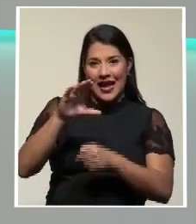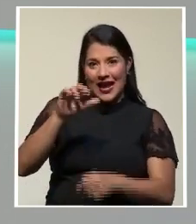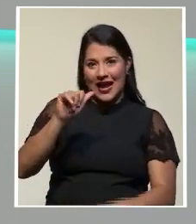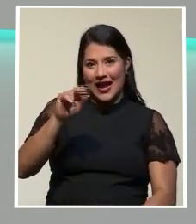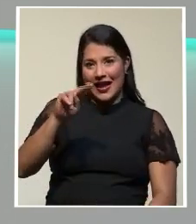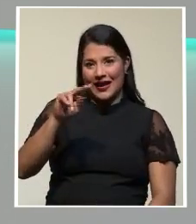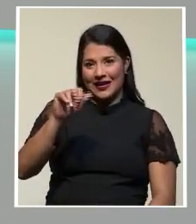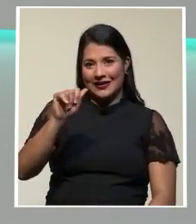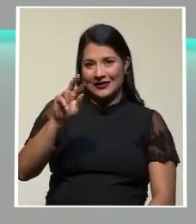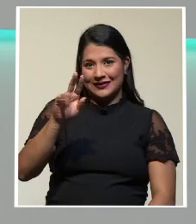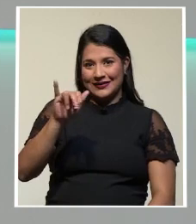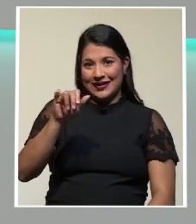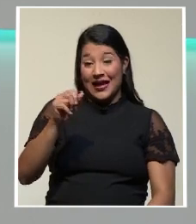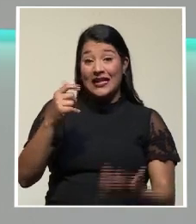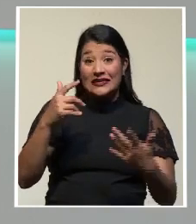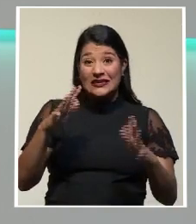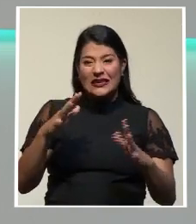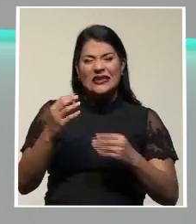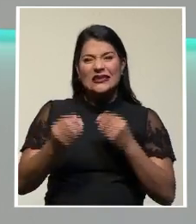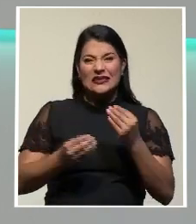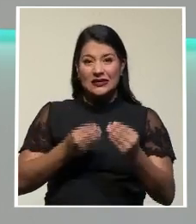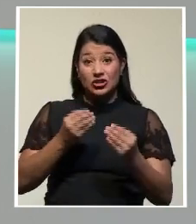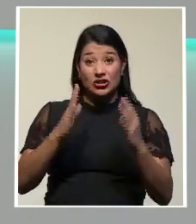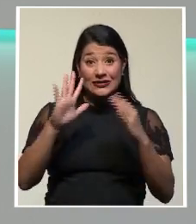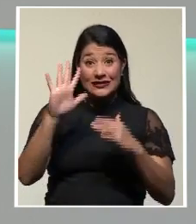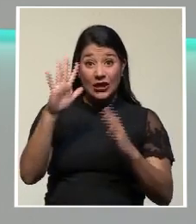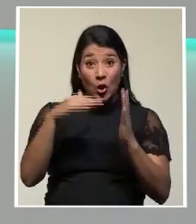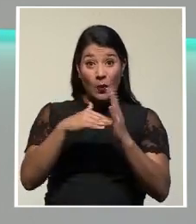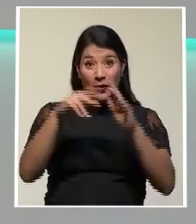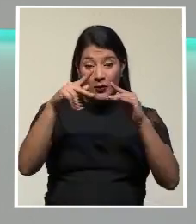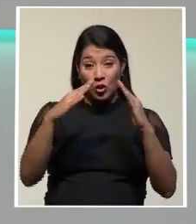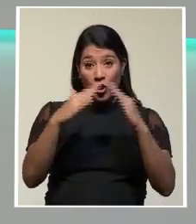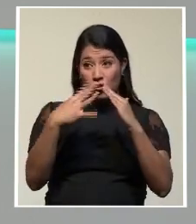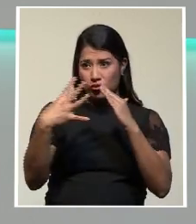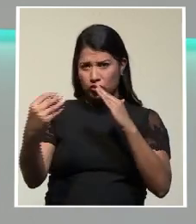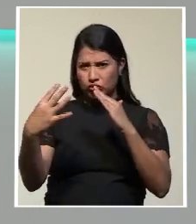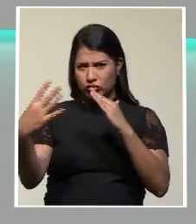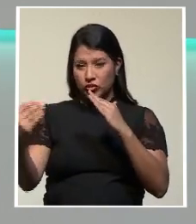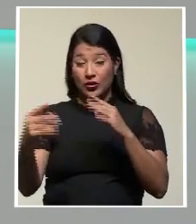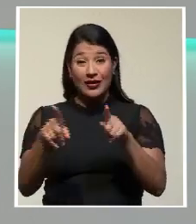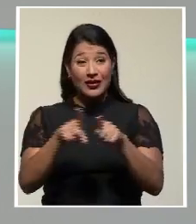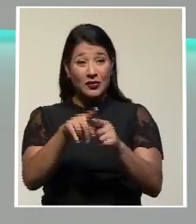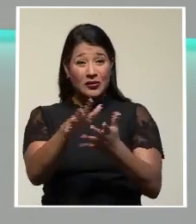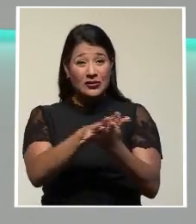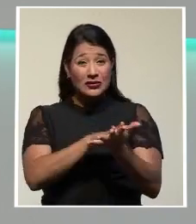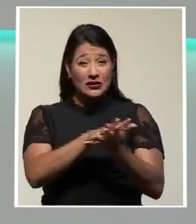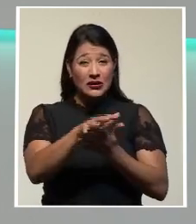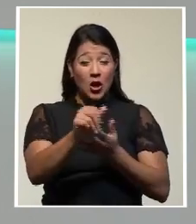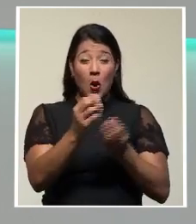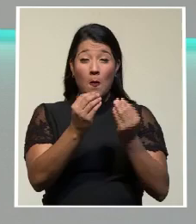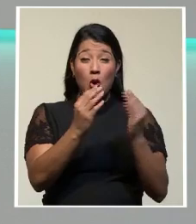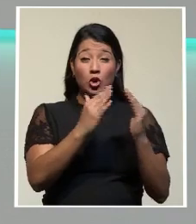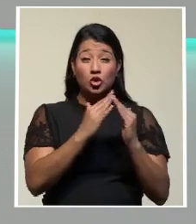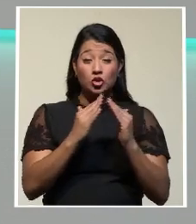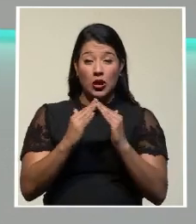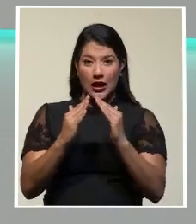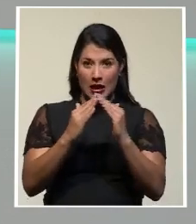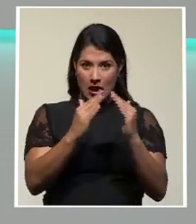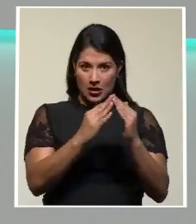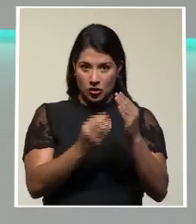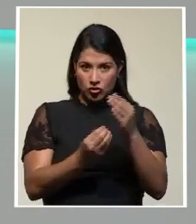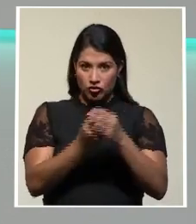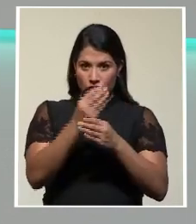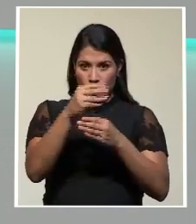ya la evacuación de unas 5.000 personas y la destrucción de un centenar de casas en su descenso al